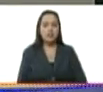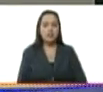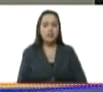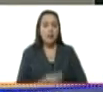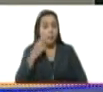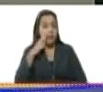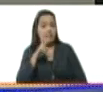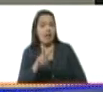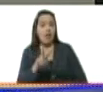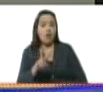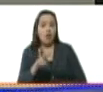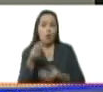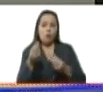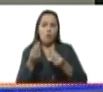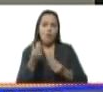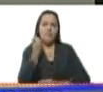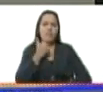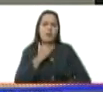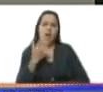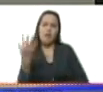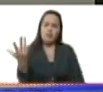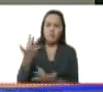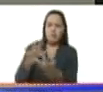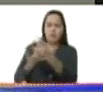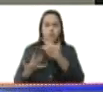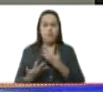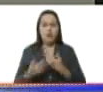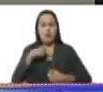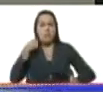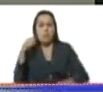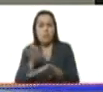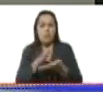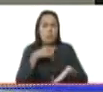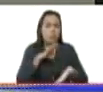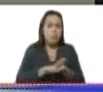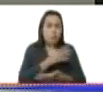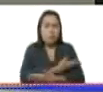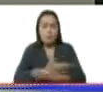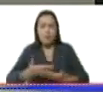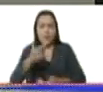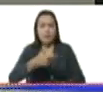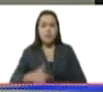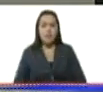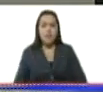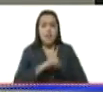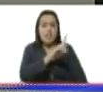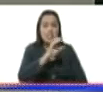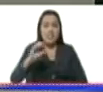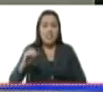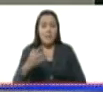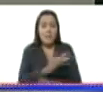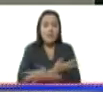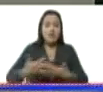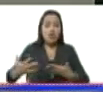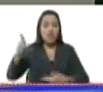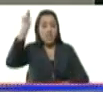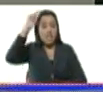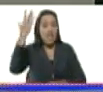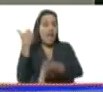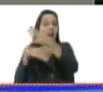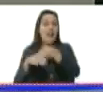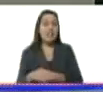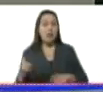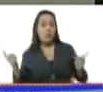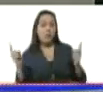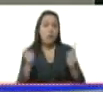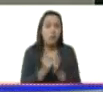¿Vieron cómo esas enfermedades llegaron y mataron a millones? Y pasamos de 100 millones de indios que éramos a 3